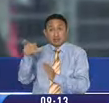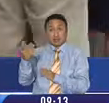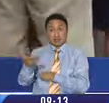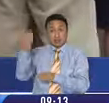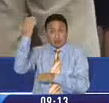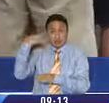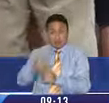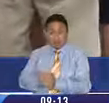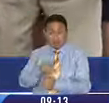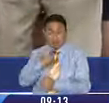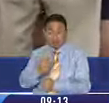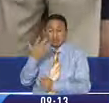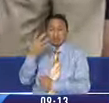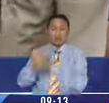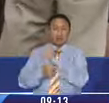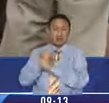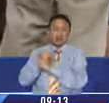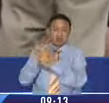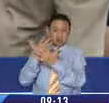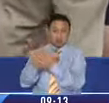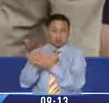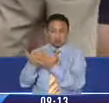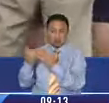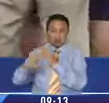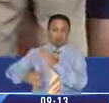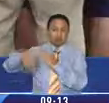hasta con 5 años de cárcel, ahora esto se